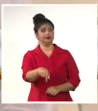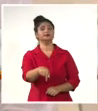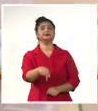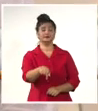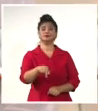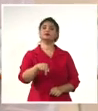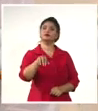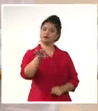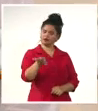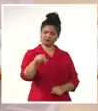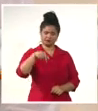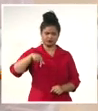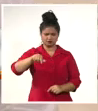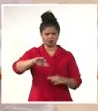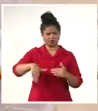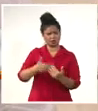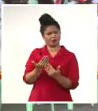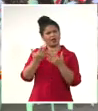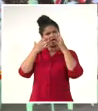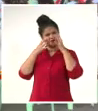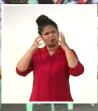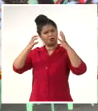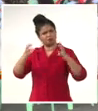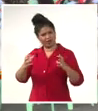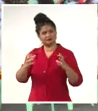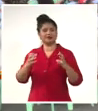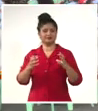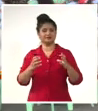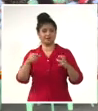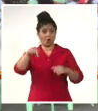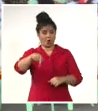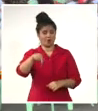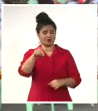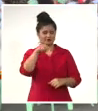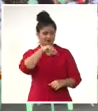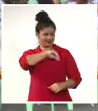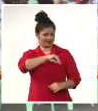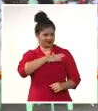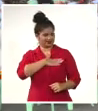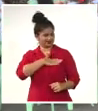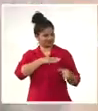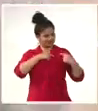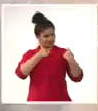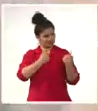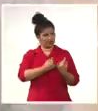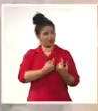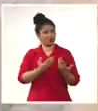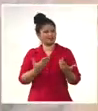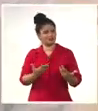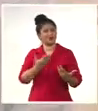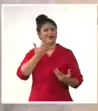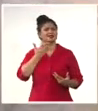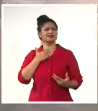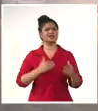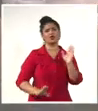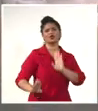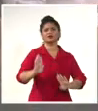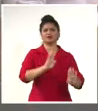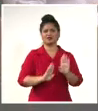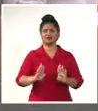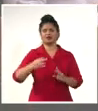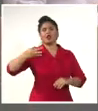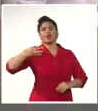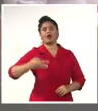sofocante verano de estos días, algunos pueden sentir que nada es peor que la racha de eventos negativos que venimos